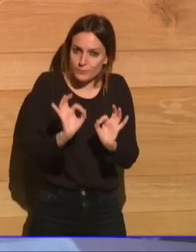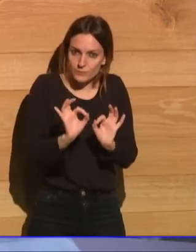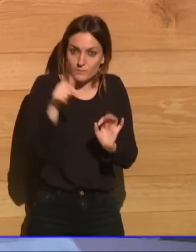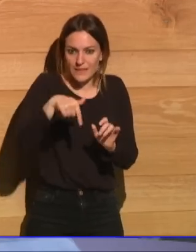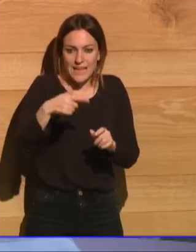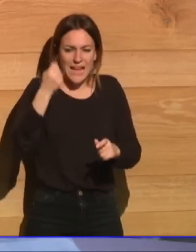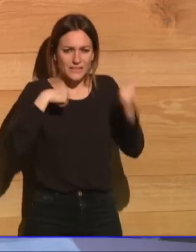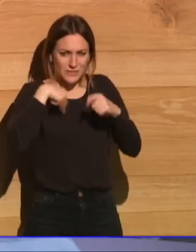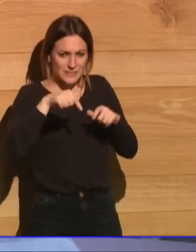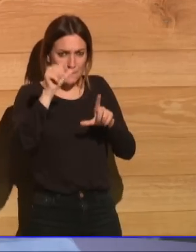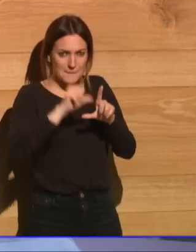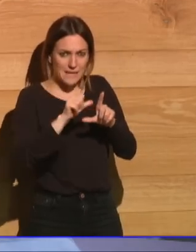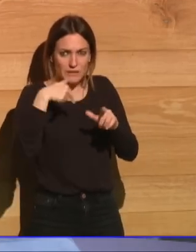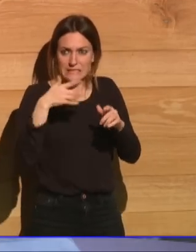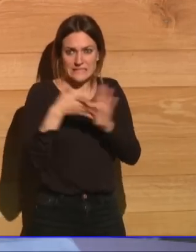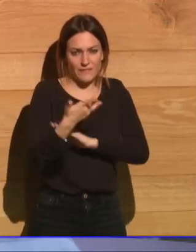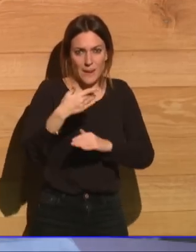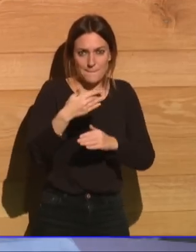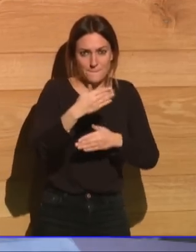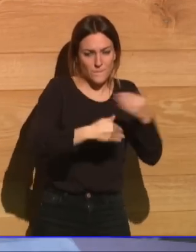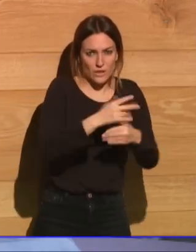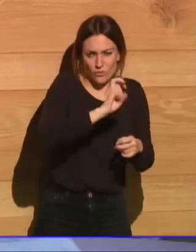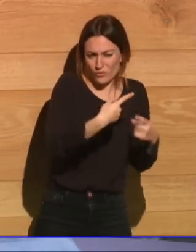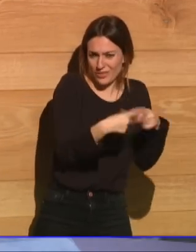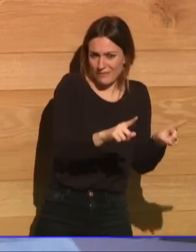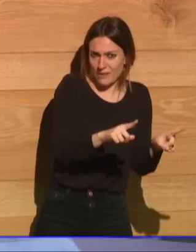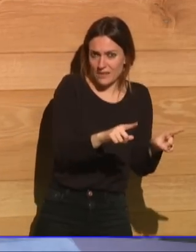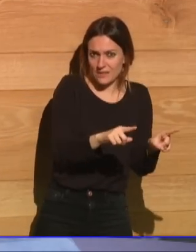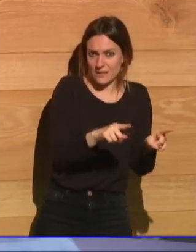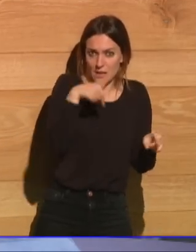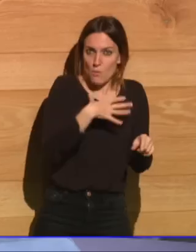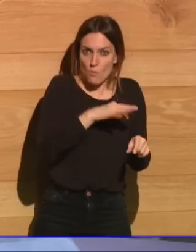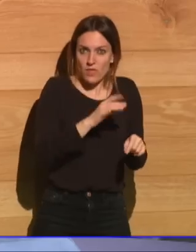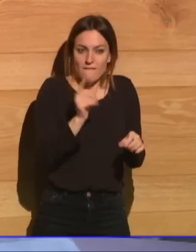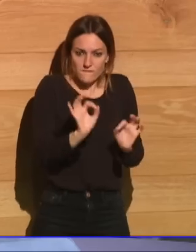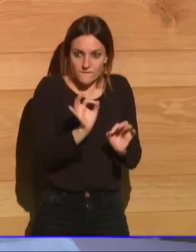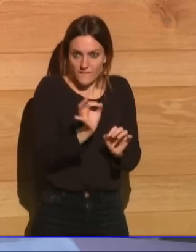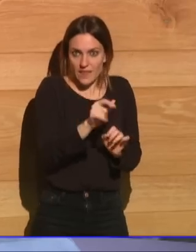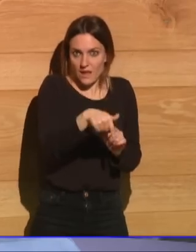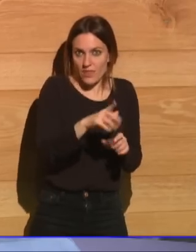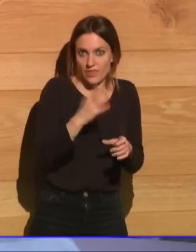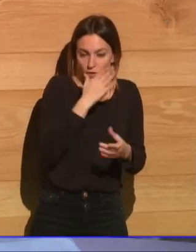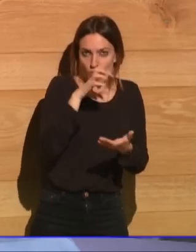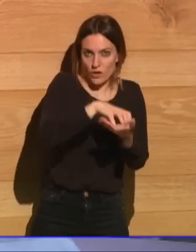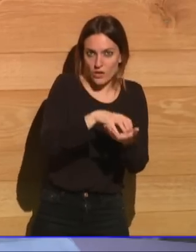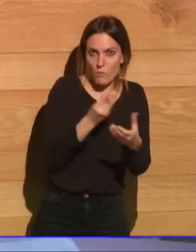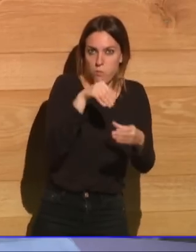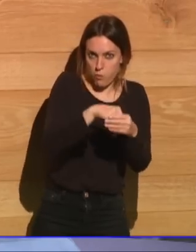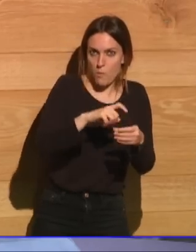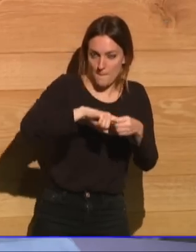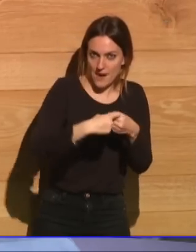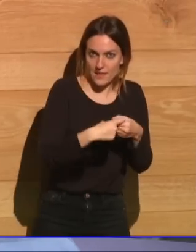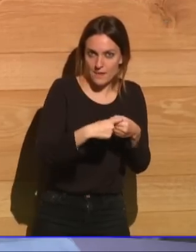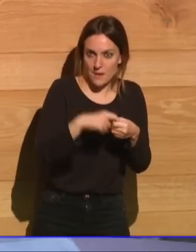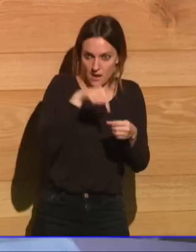película son resultado de otro proceso de decantamiento y que podrían estar de verdad en esa escuela o haber sido sacados de esa escuela, como